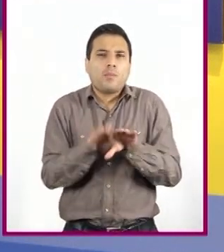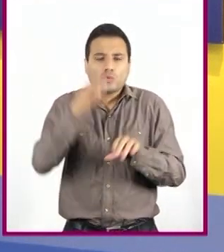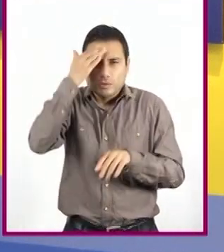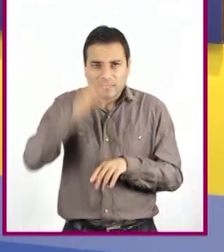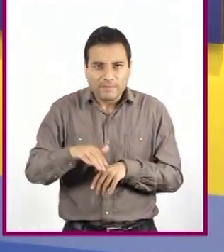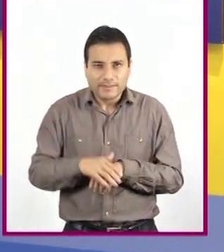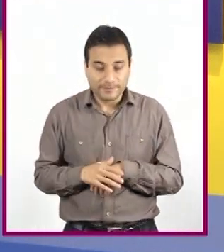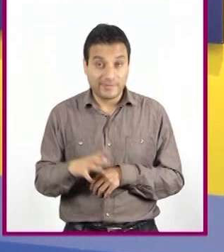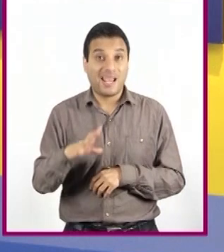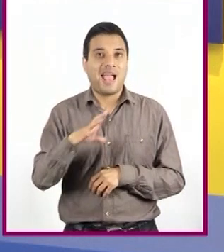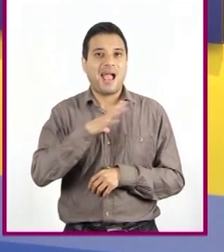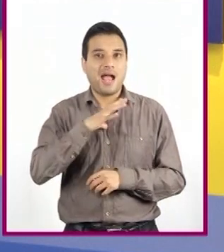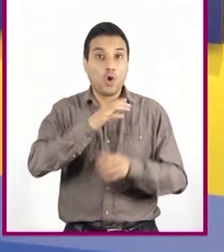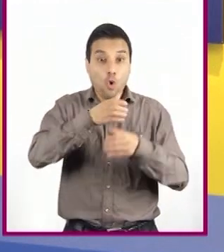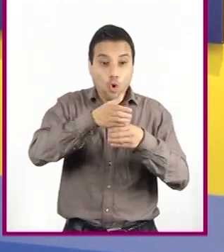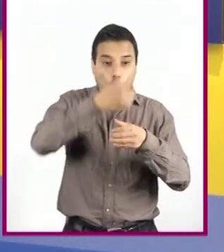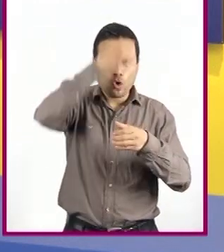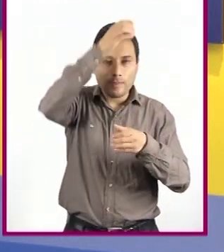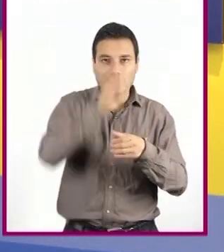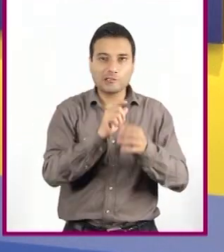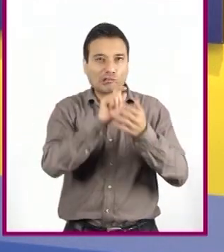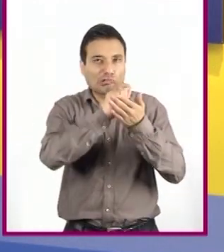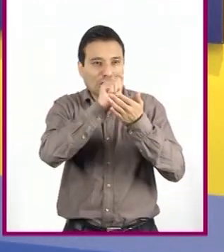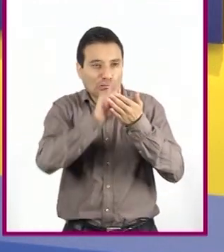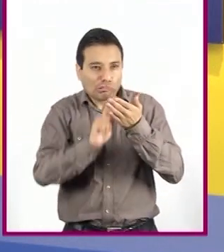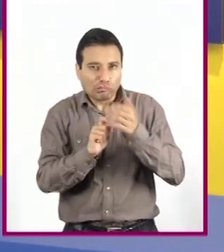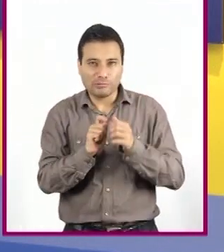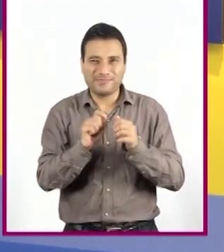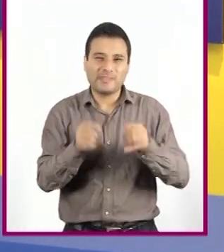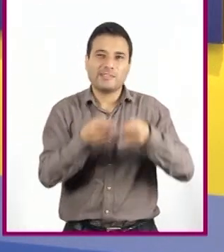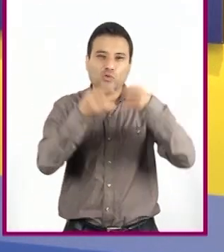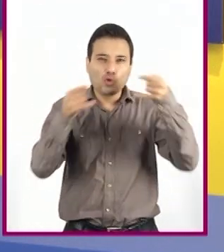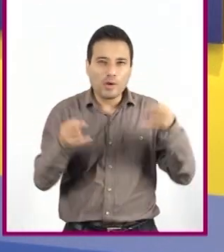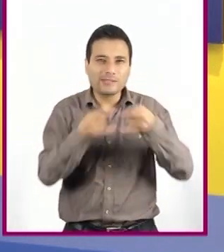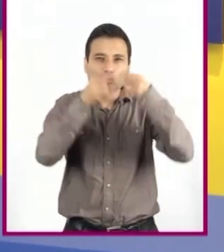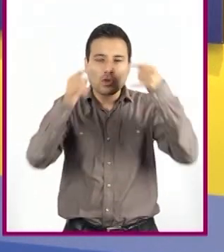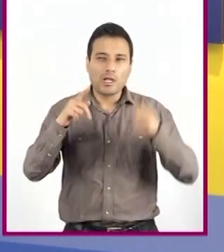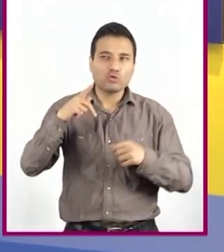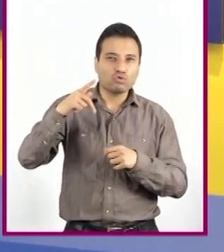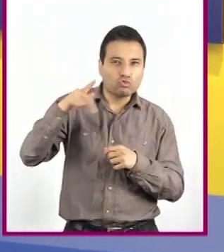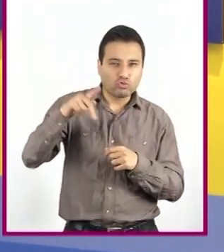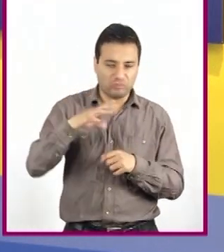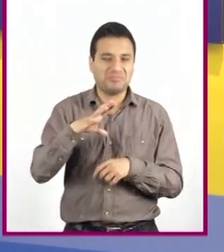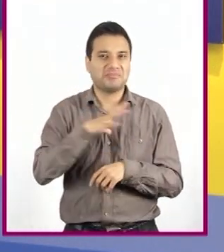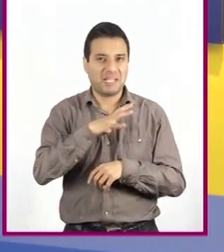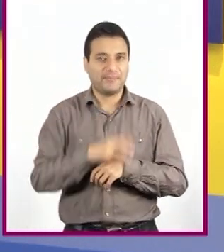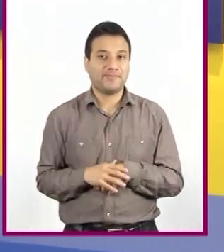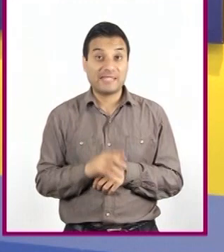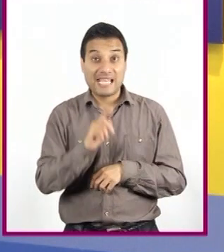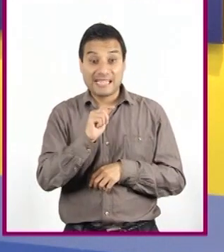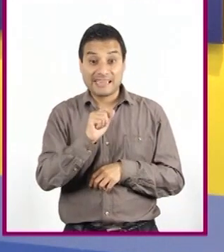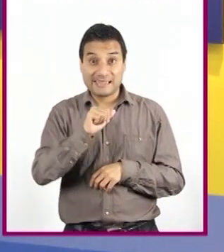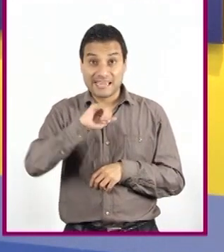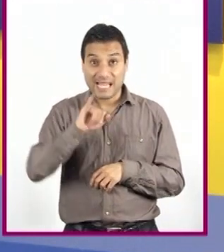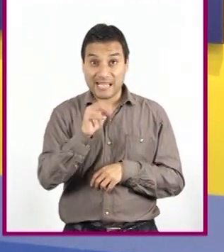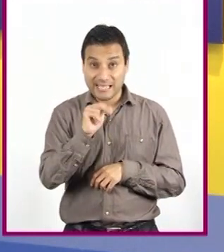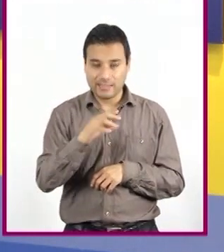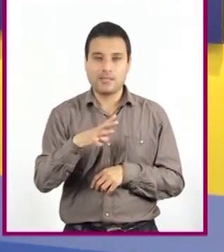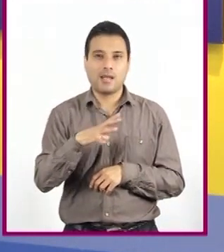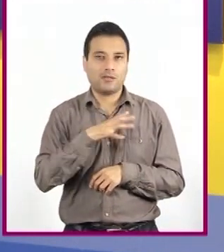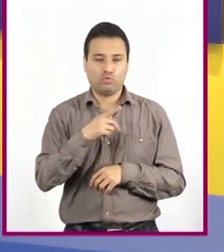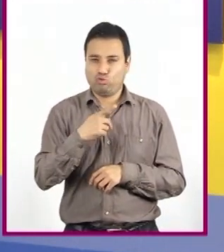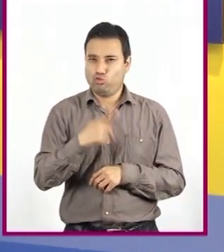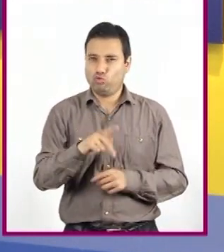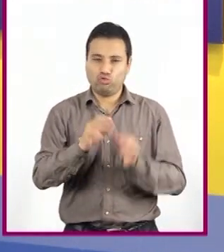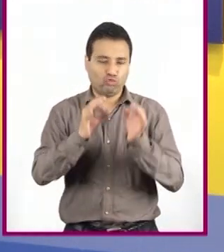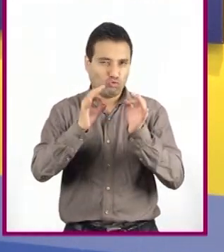por las columnas que tienen grabadas todas las hazañas y su ascensión al poder. El Tajín forma parte del patrimonio cultural